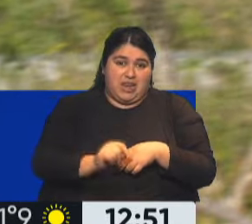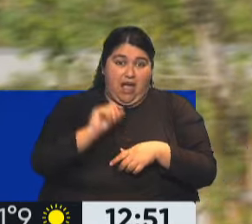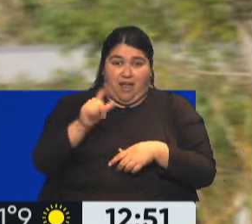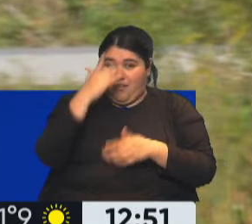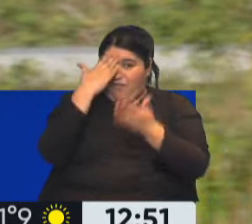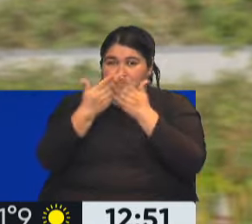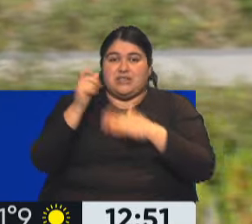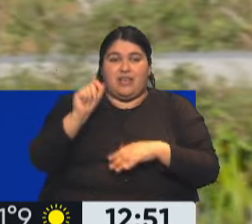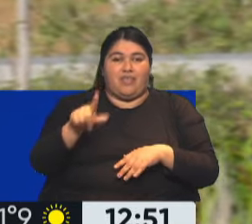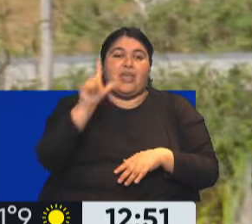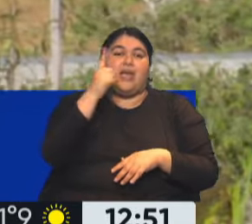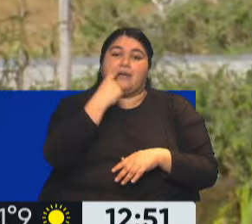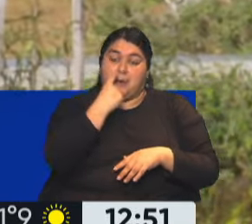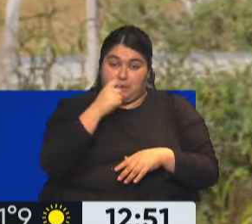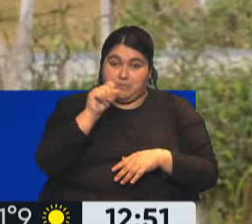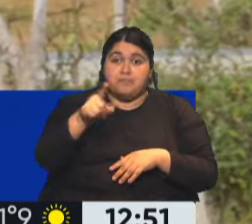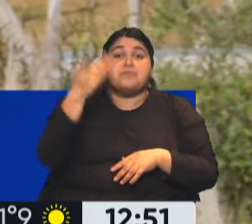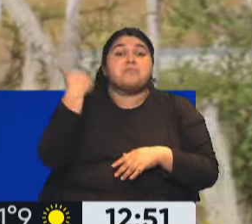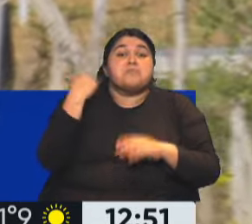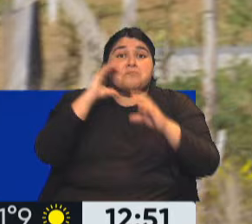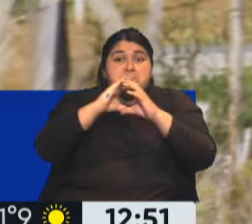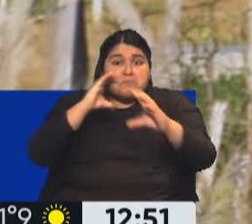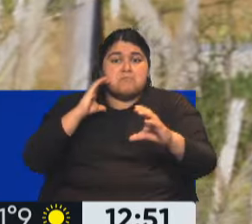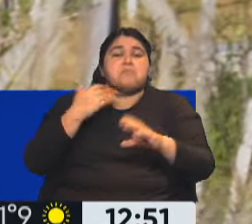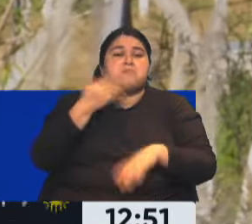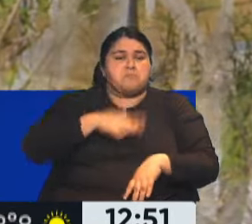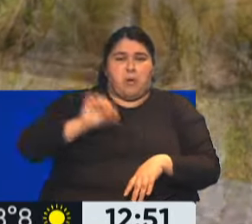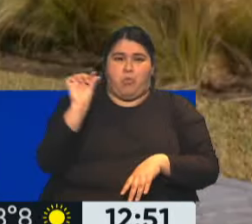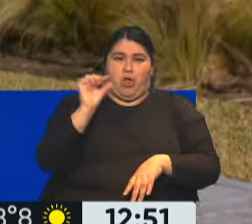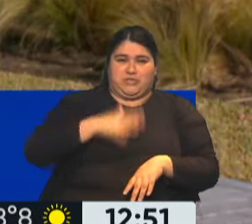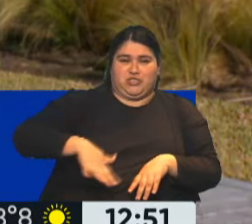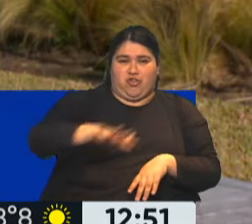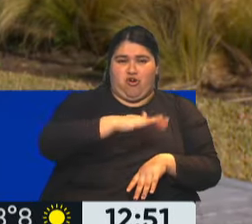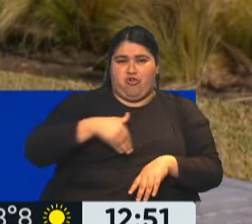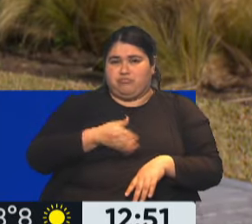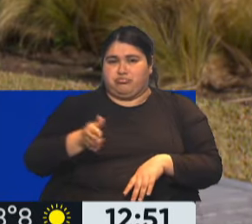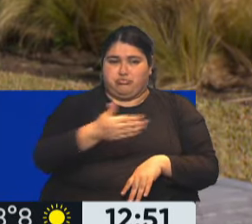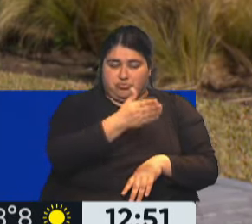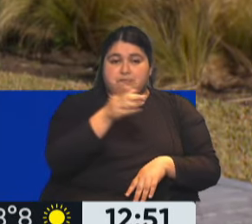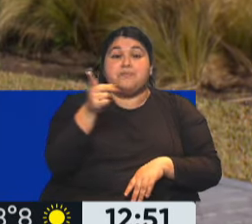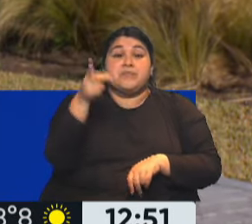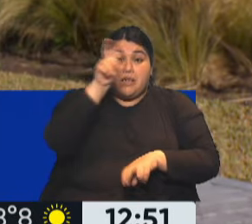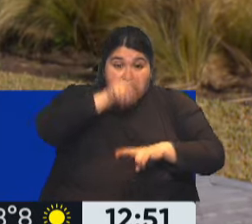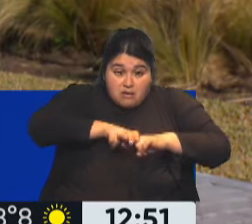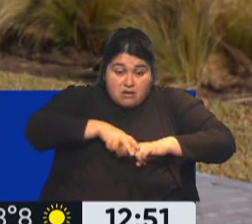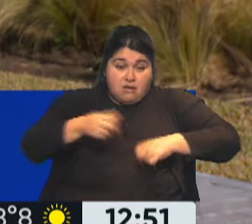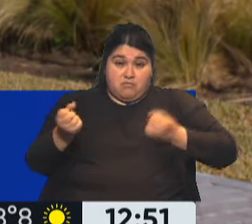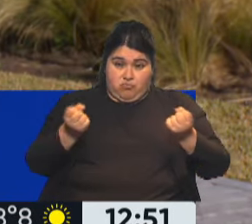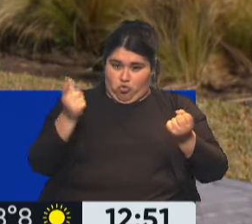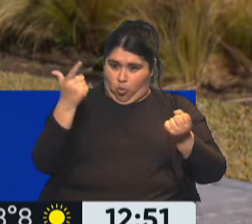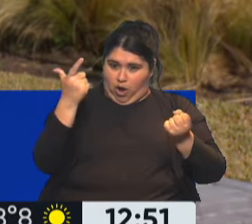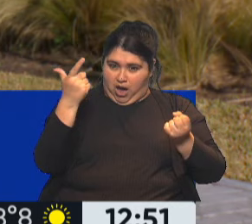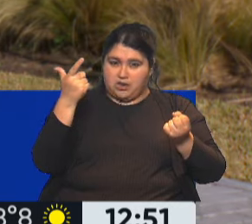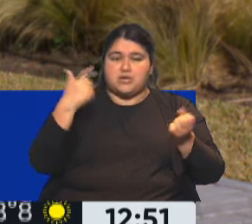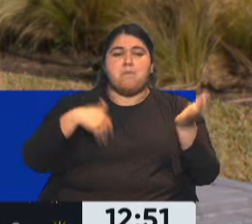un futuro pueda circular como transporte urbano en la ciudad. Tiene un operador, no un conductor.